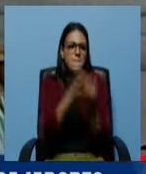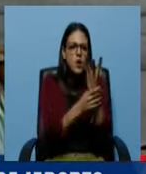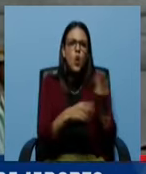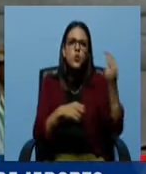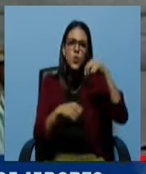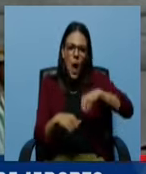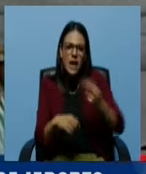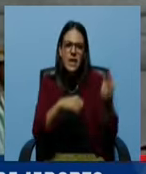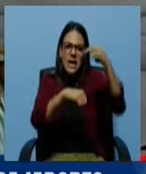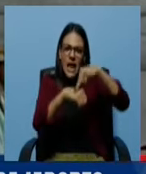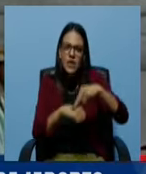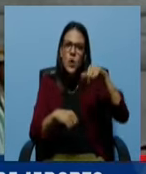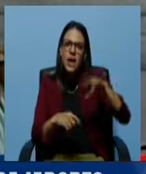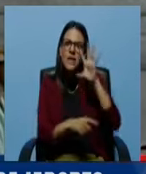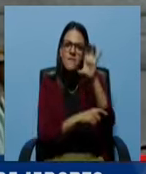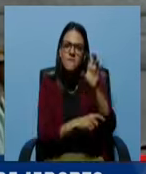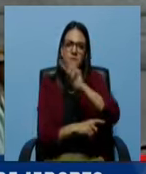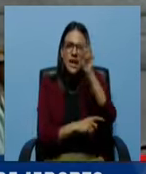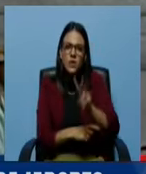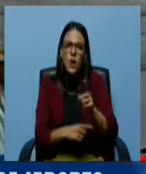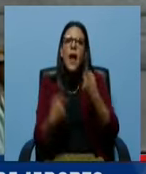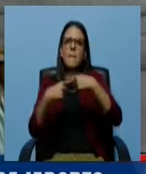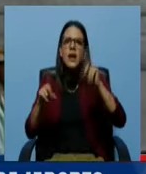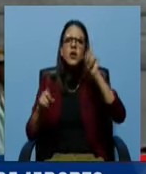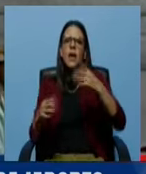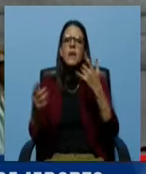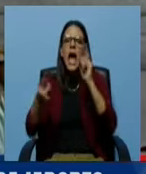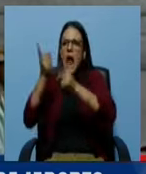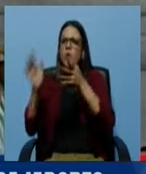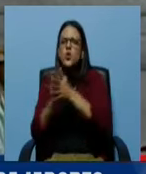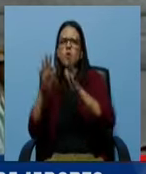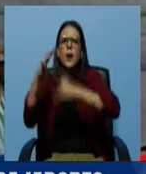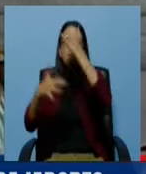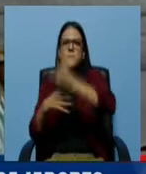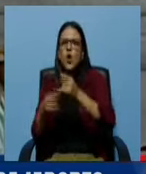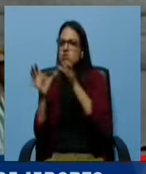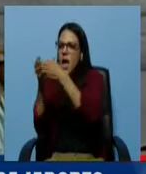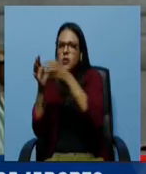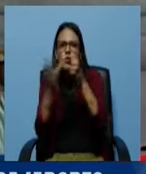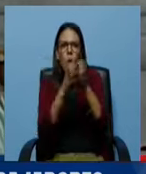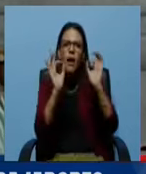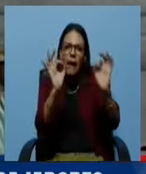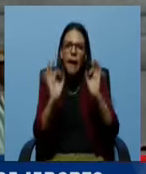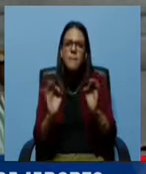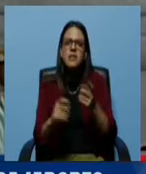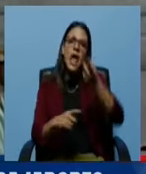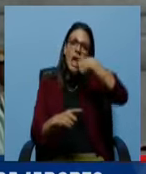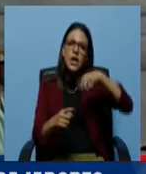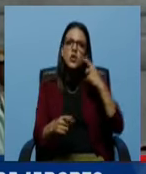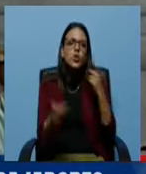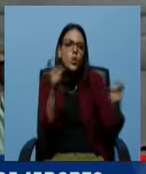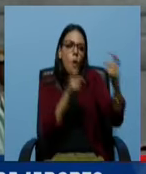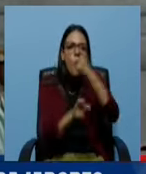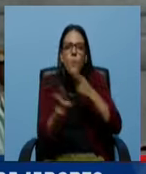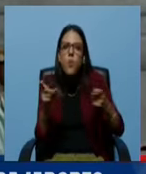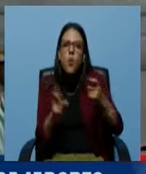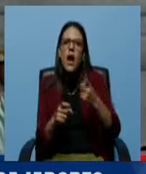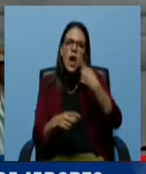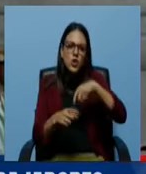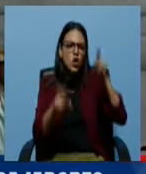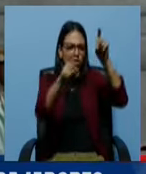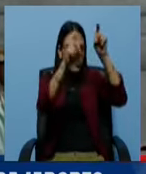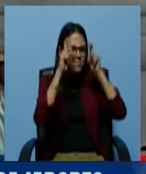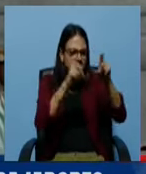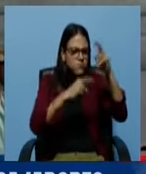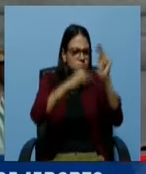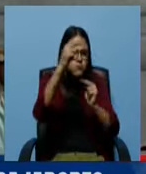pero particularmente en los proyectos específicos. Entonces nosotros estamos detrás de la conformación